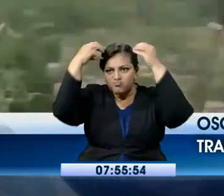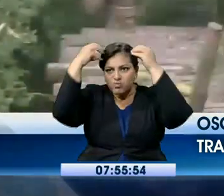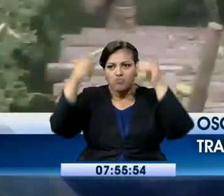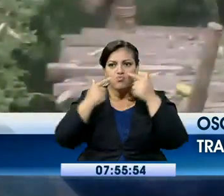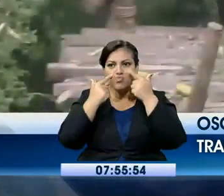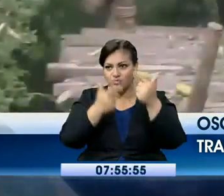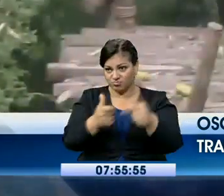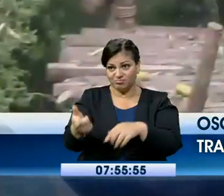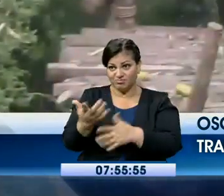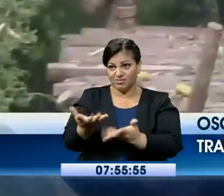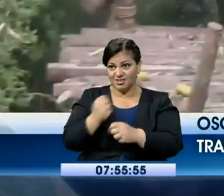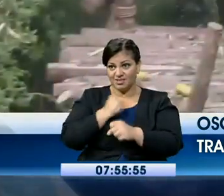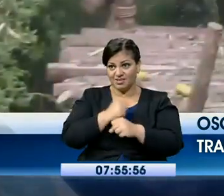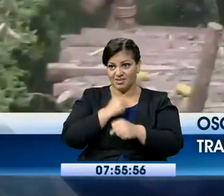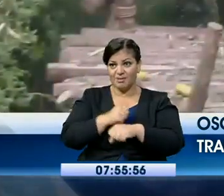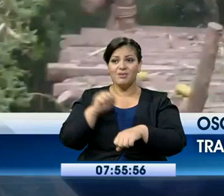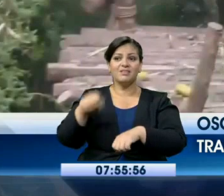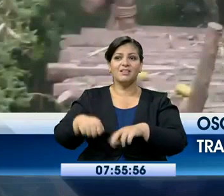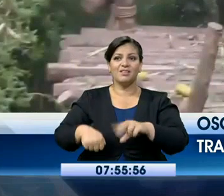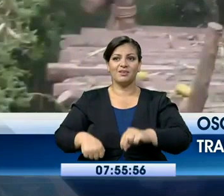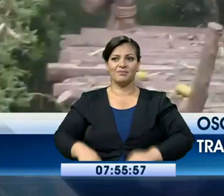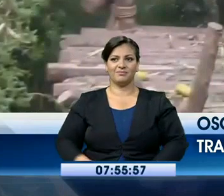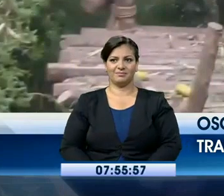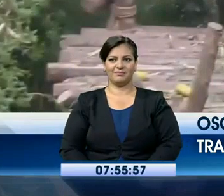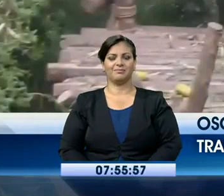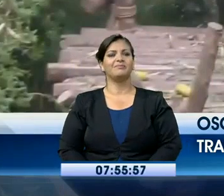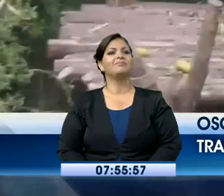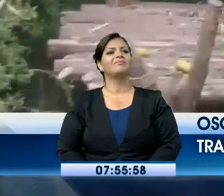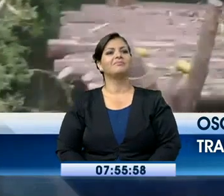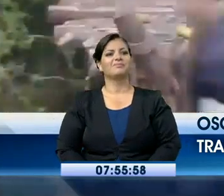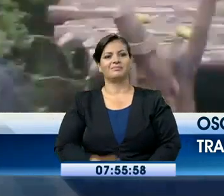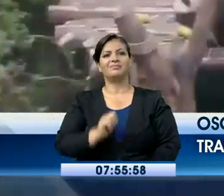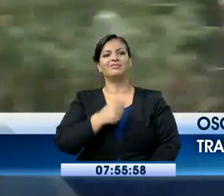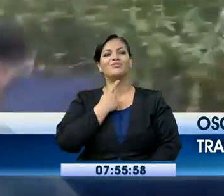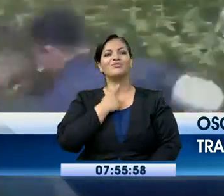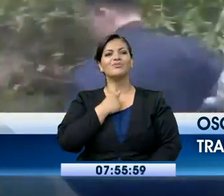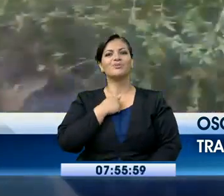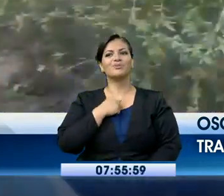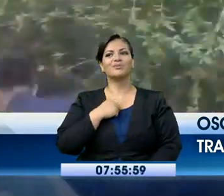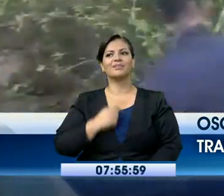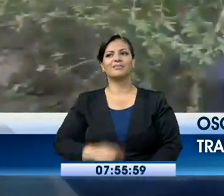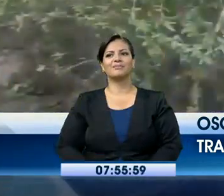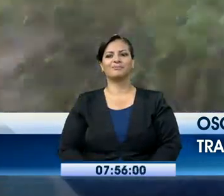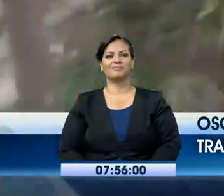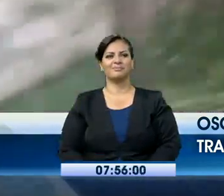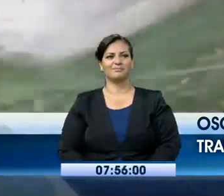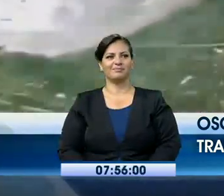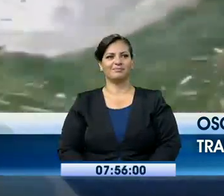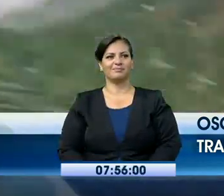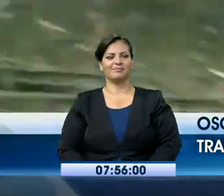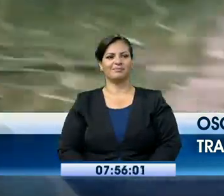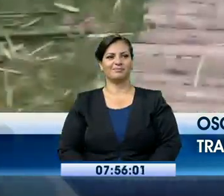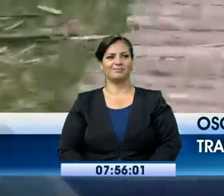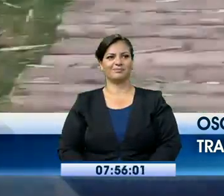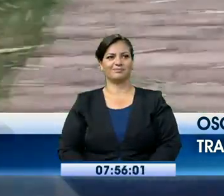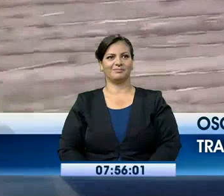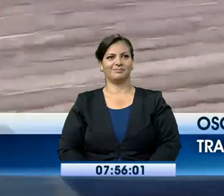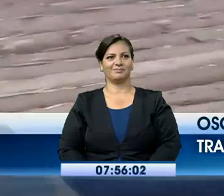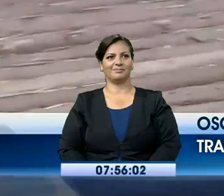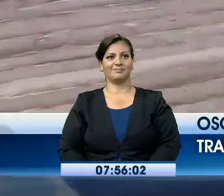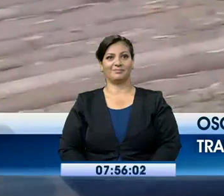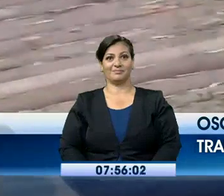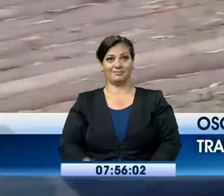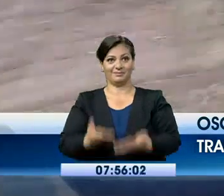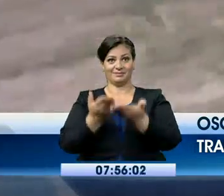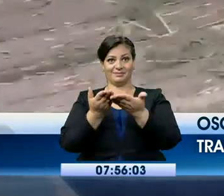encantado. Que sí? Yo también me encantado. Voy de aquí corriendo y me voy a cuidar a esos pandas. No, él no. Vaya, pues. No, quieren usurpar el lugar de un